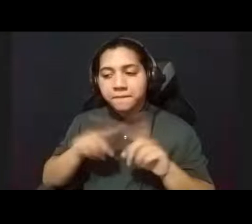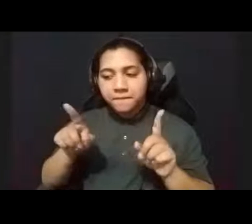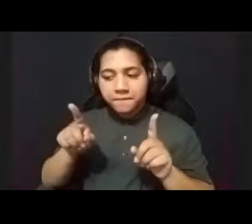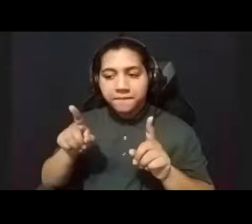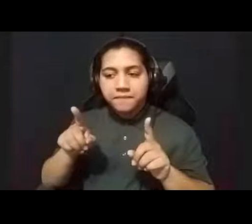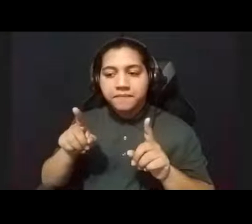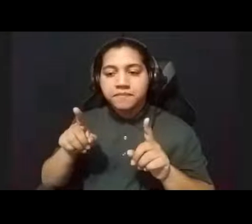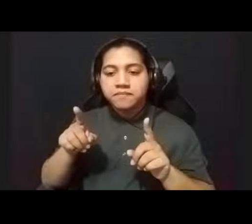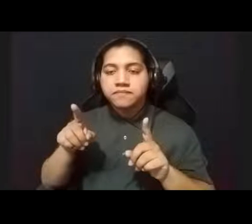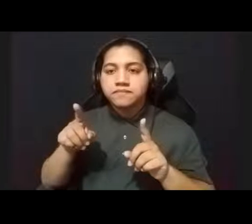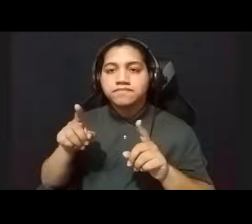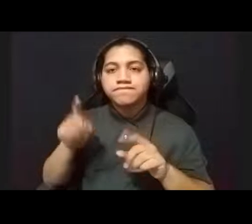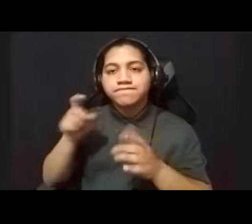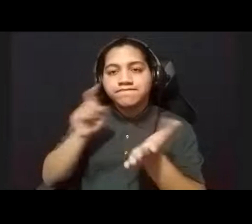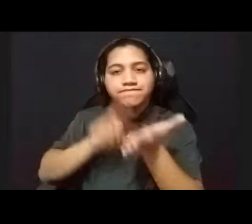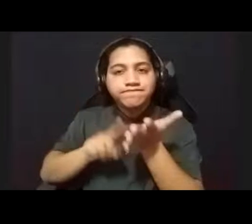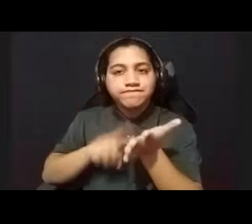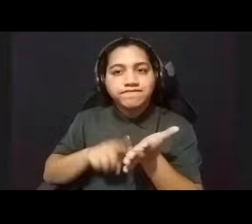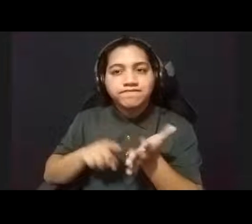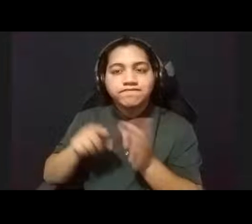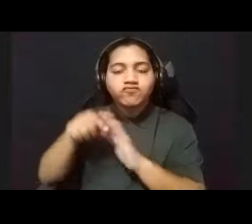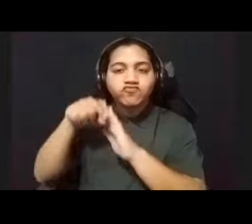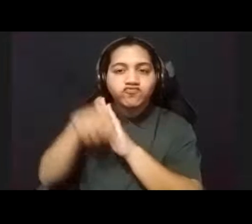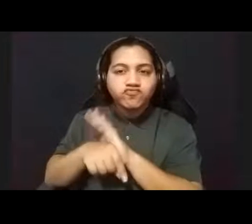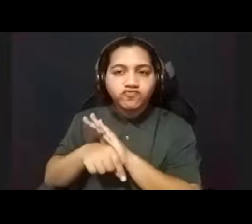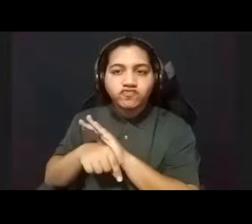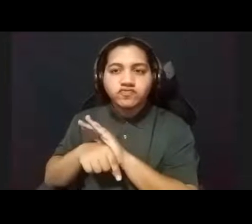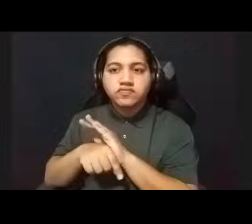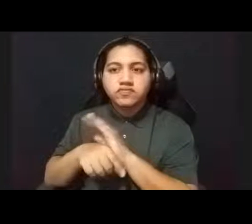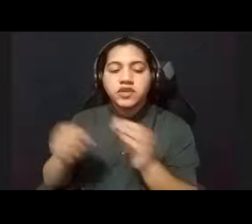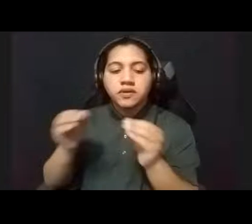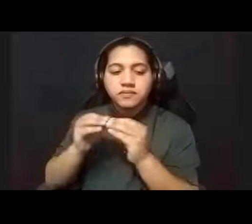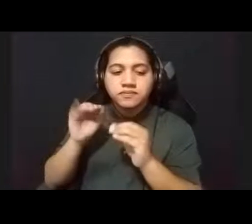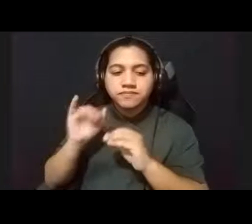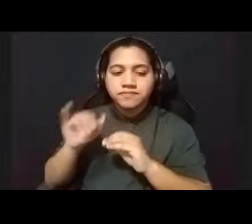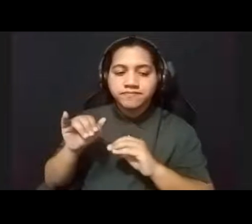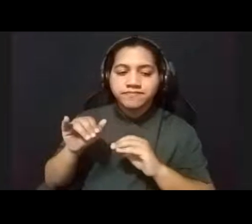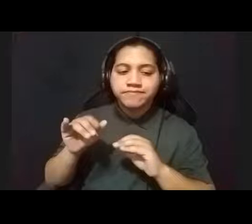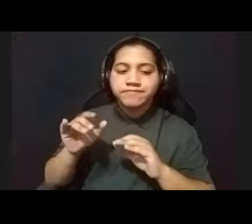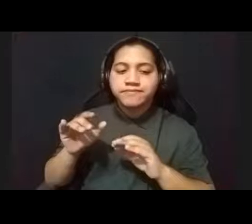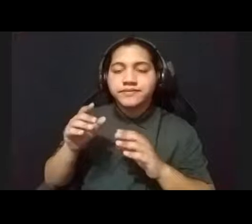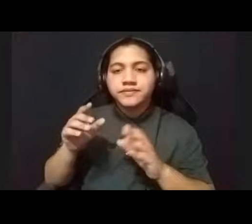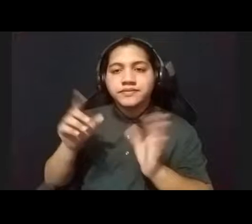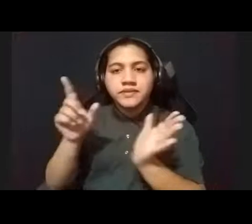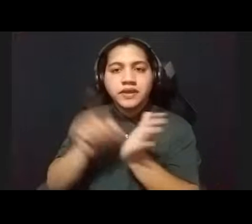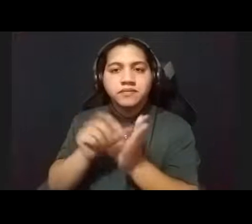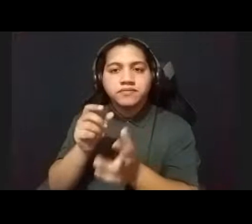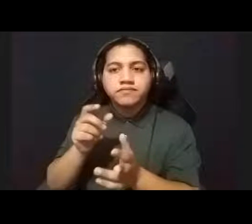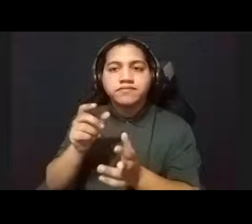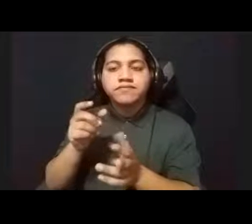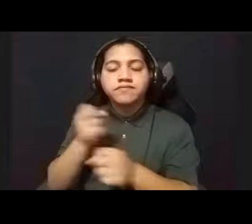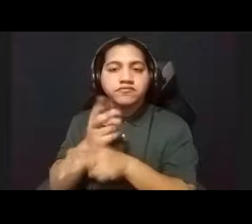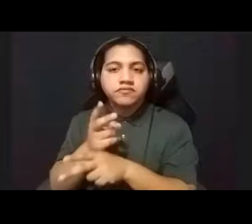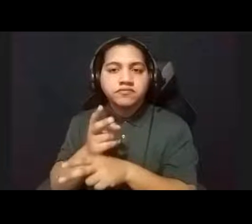habría que investigar tal vez a fondo más sobre esa versión que salió publicada y que